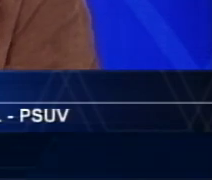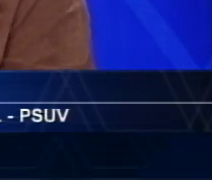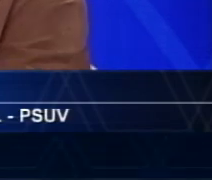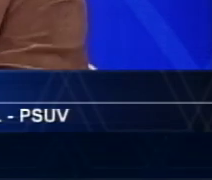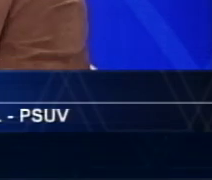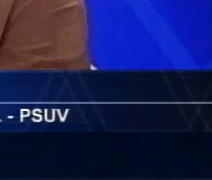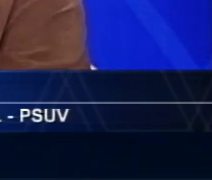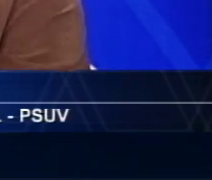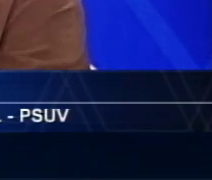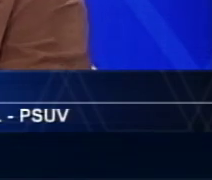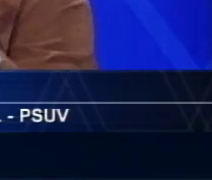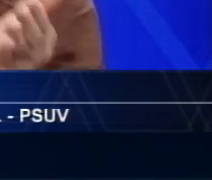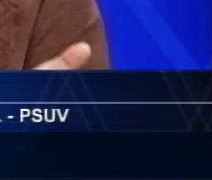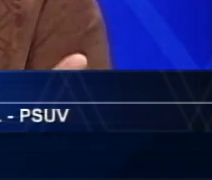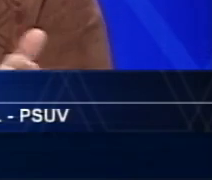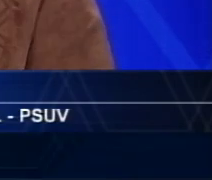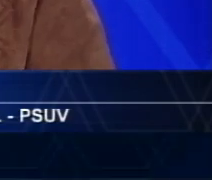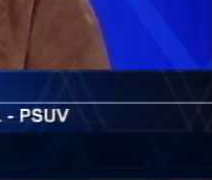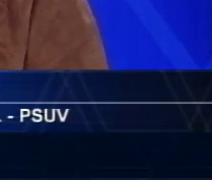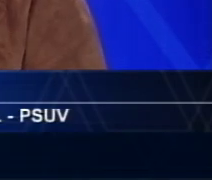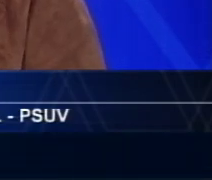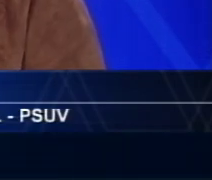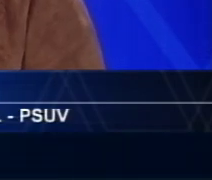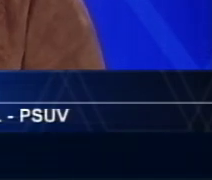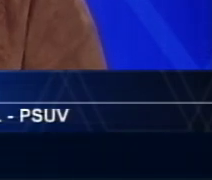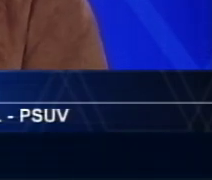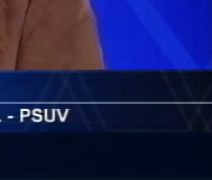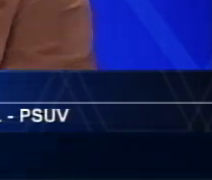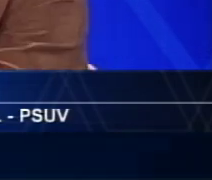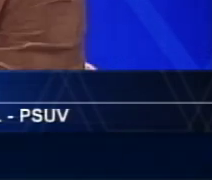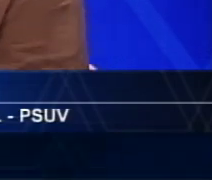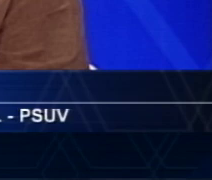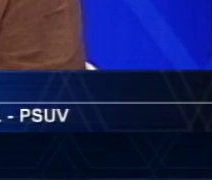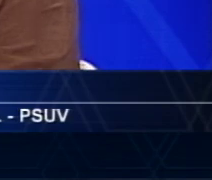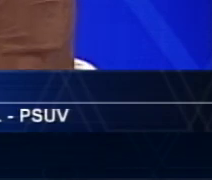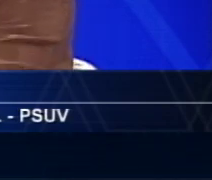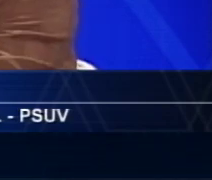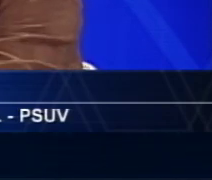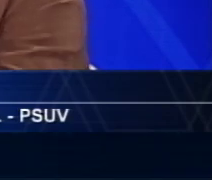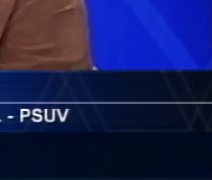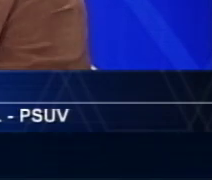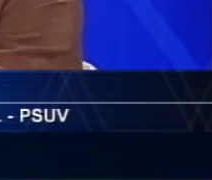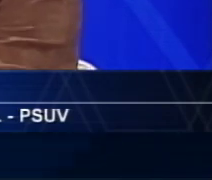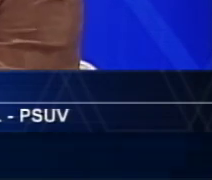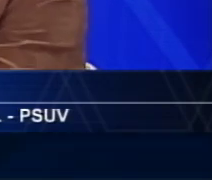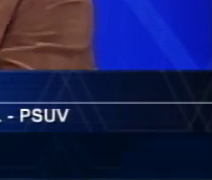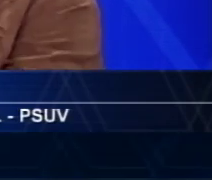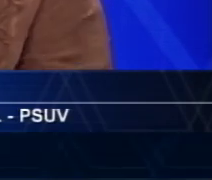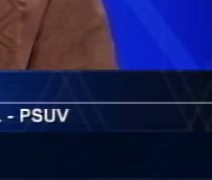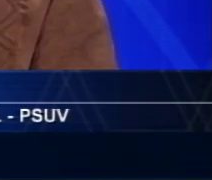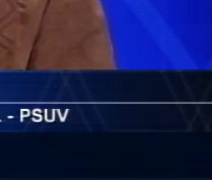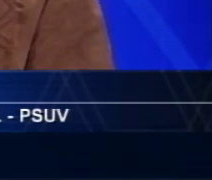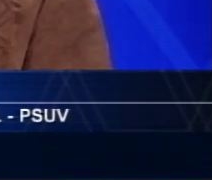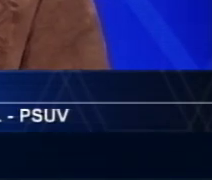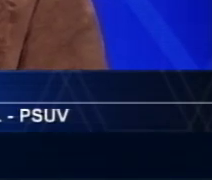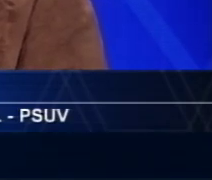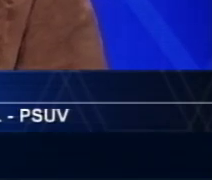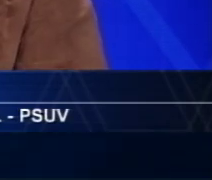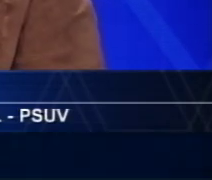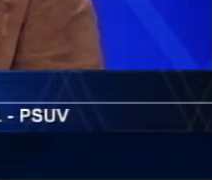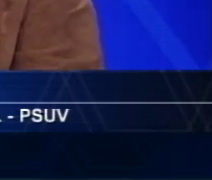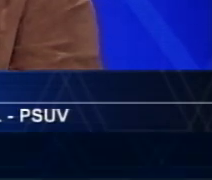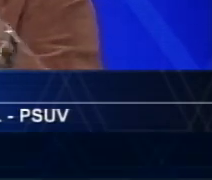visto también cómo desde Colombia, lo hemos conversado aquí varias veces en tu programa, ¿no?, se diseñó toda una estrategia para empobrecer el signo